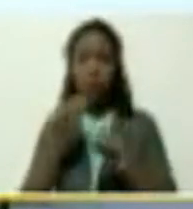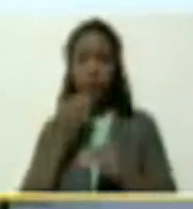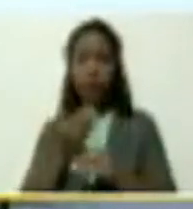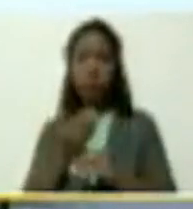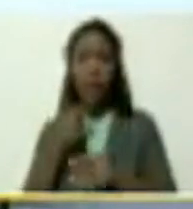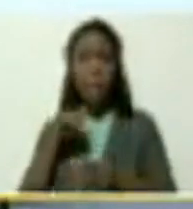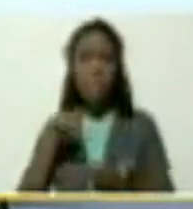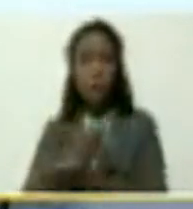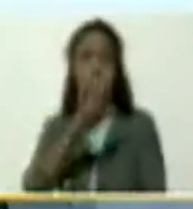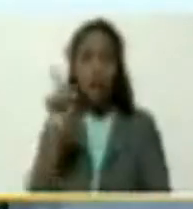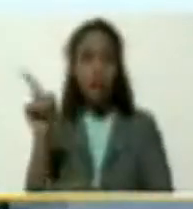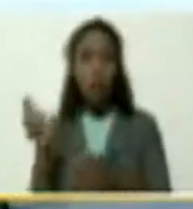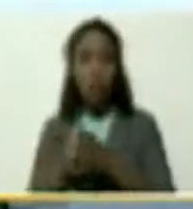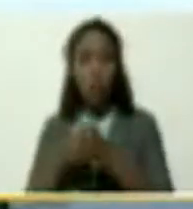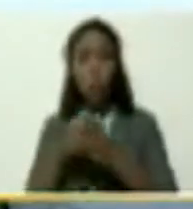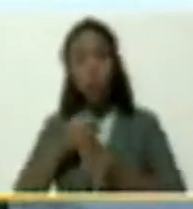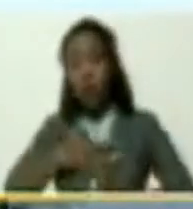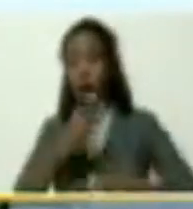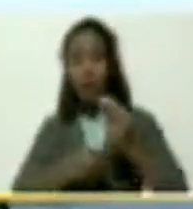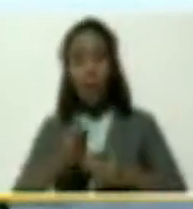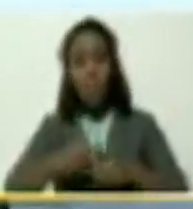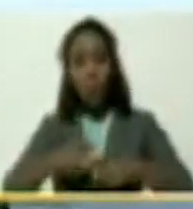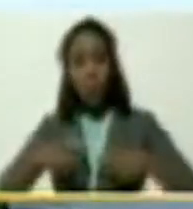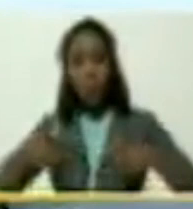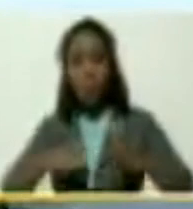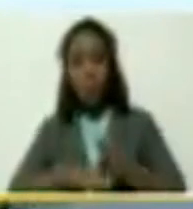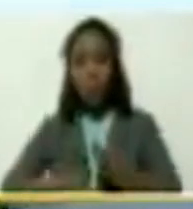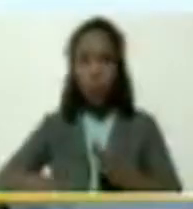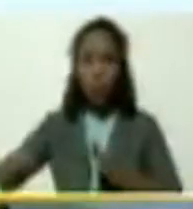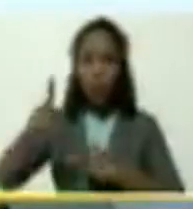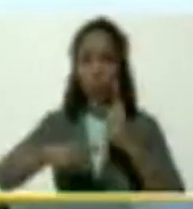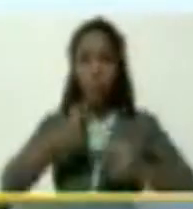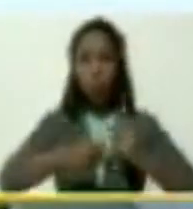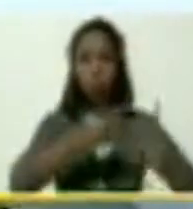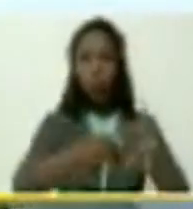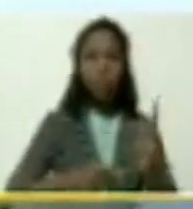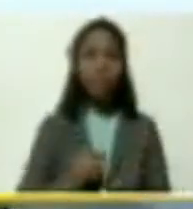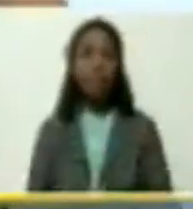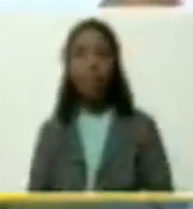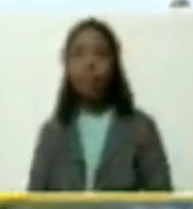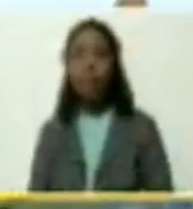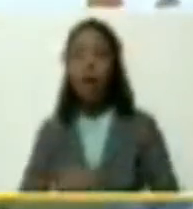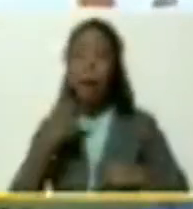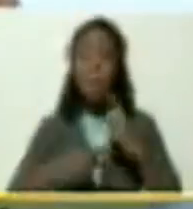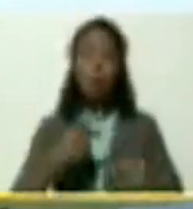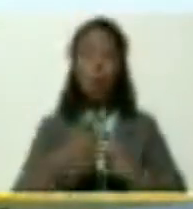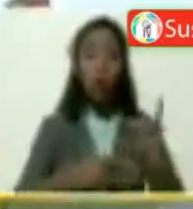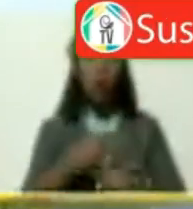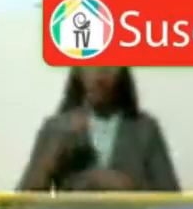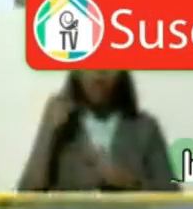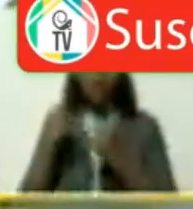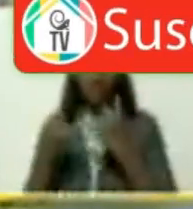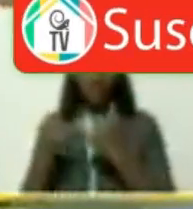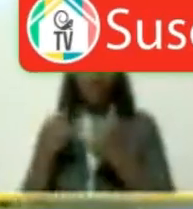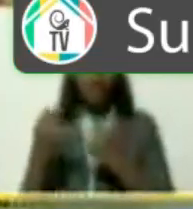el impulso de este sector y que puedan crecer en la producción. Obviamente, la producción masiva de cerveza es lo